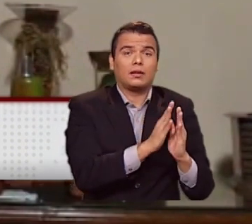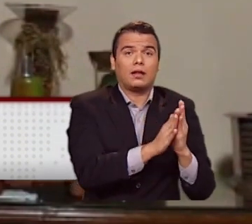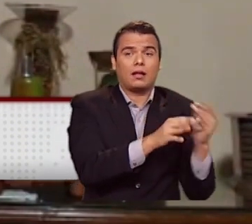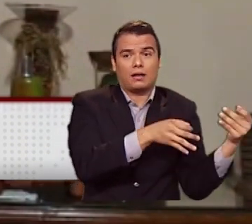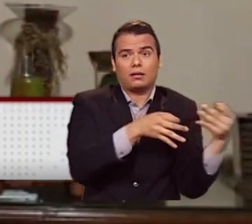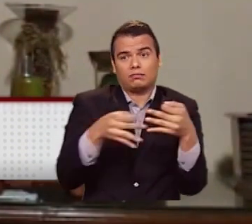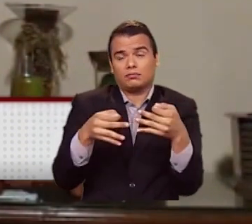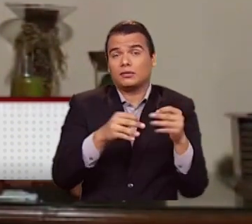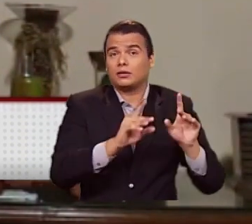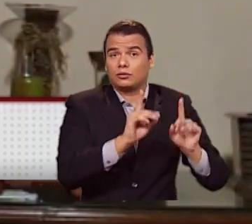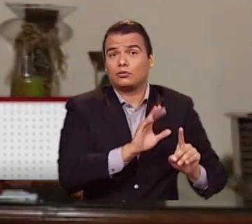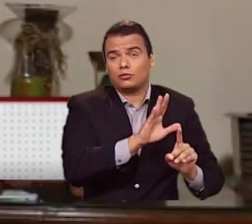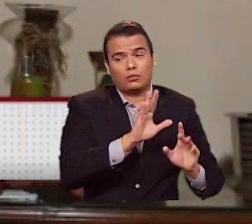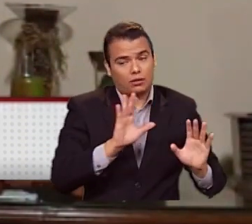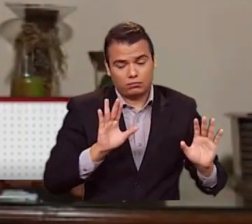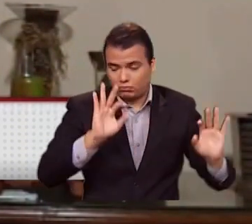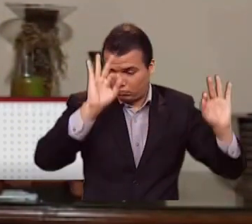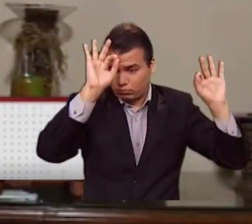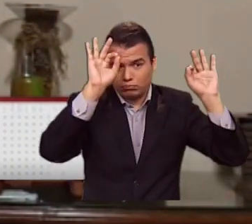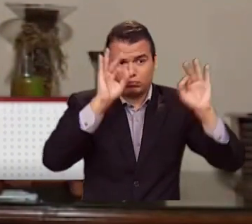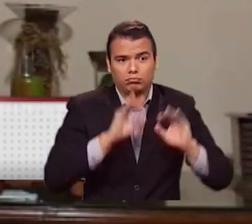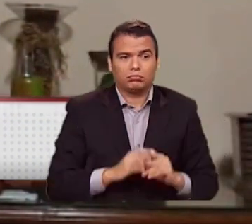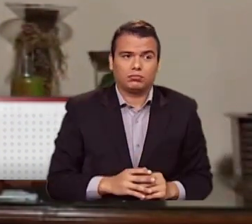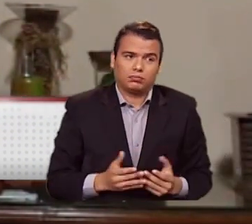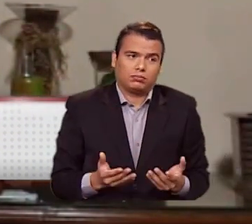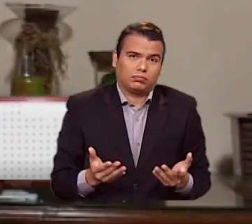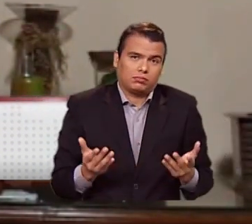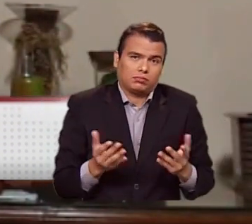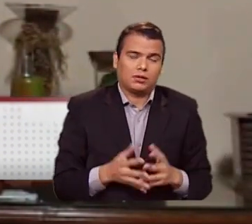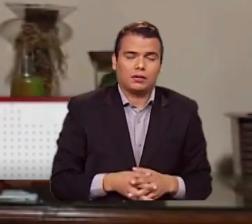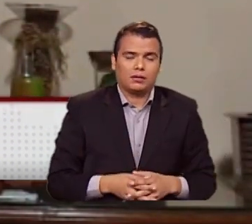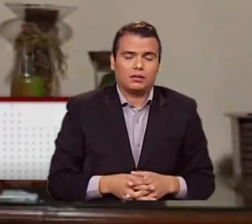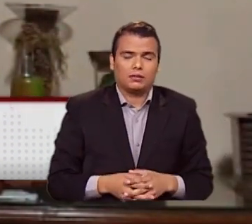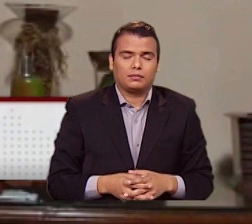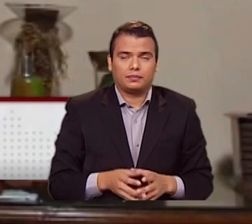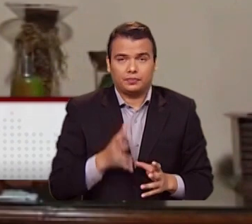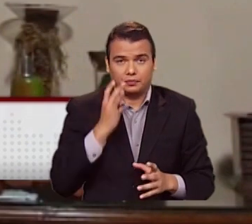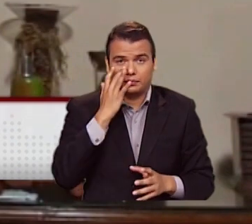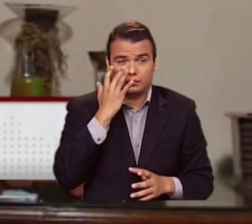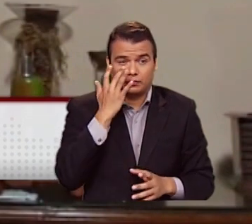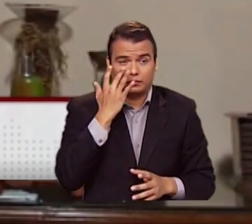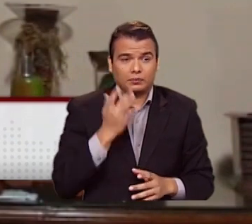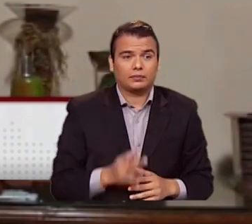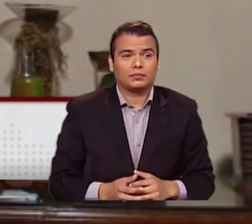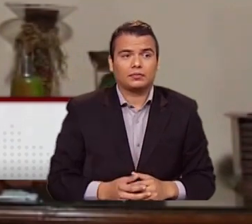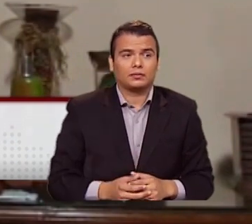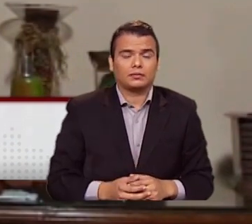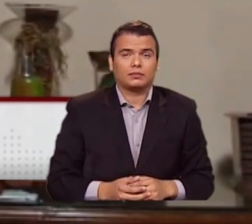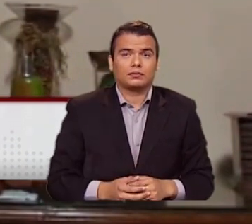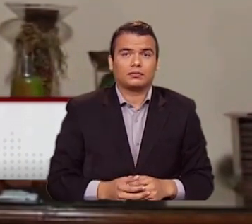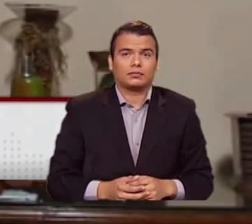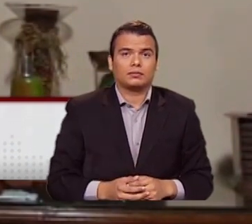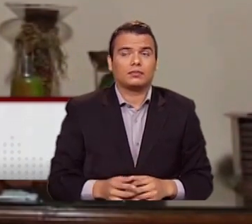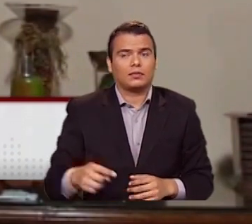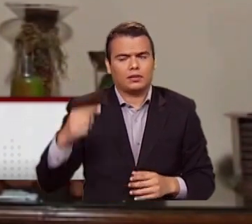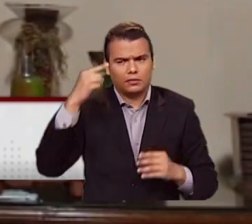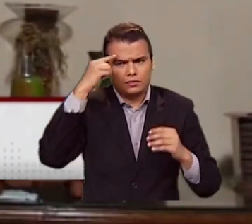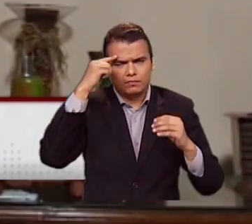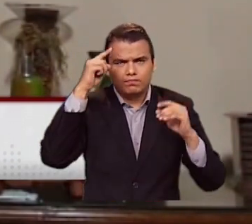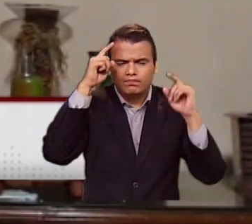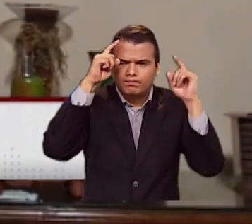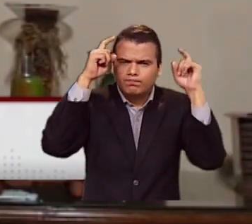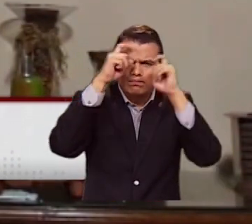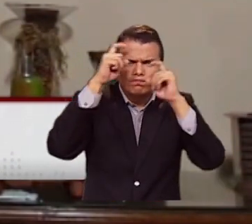acertada la que tuvo la Conmebol y la organización en Argentina. Un análisis concienzudo que hicieron